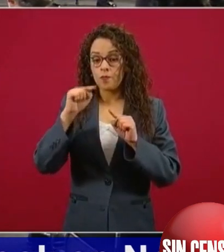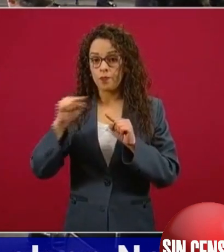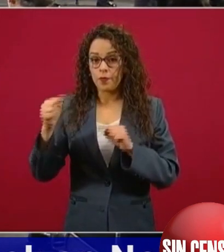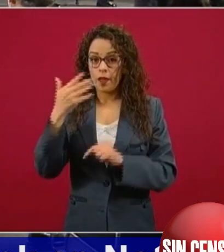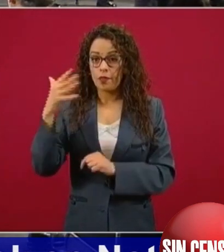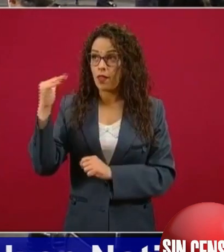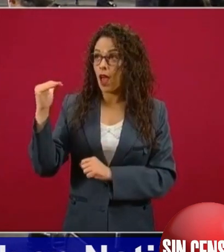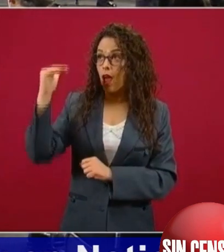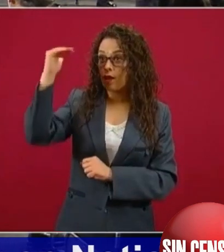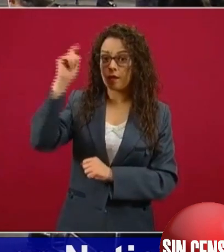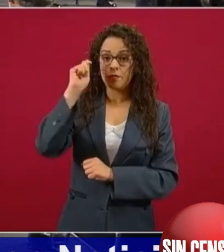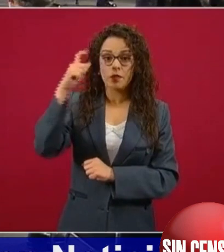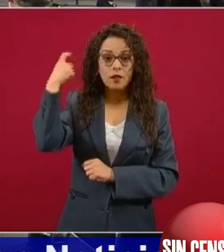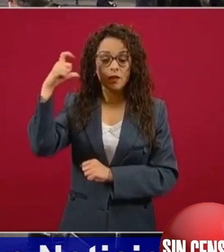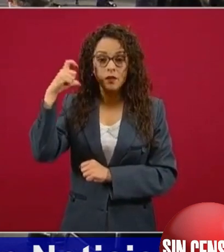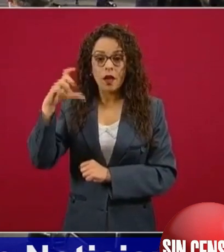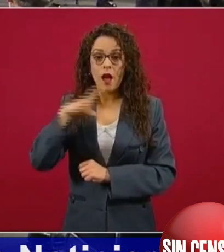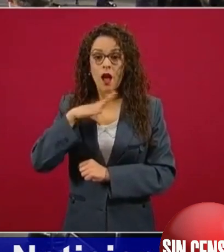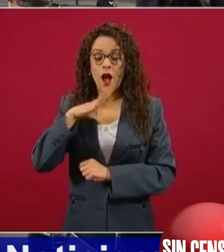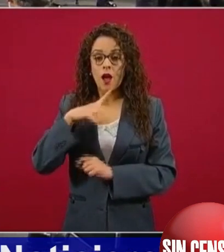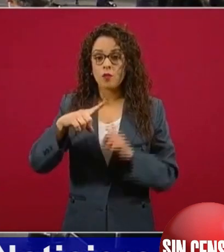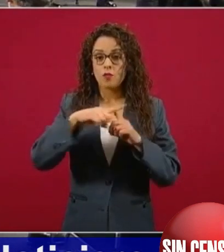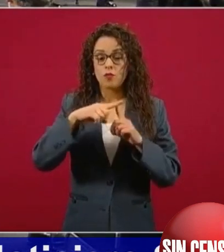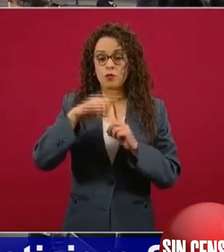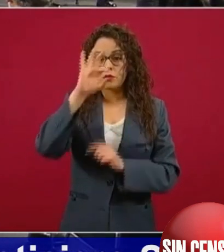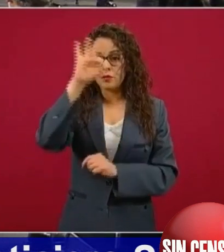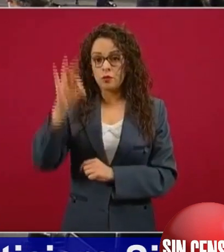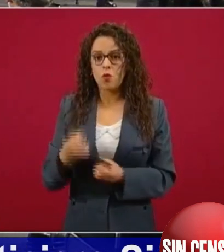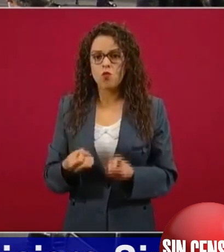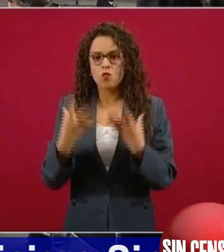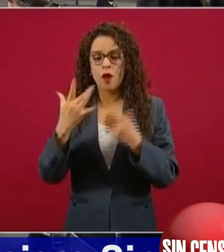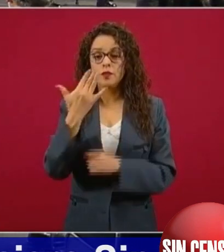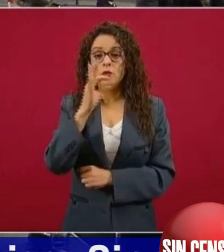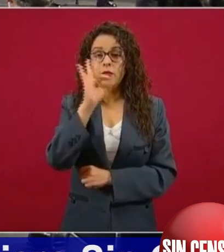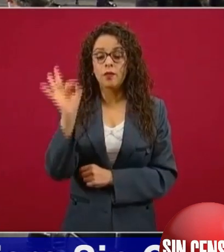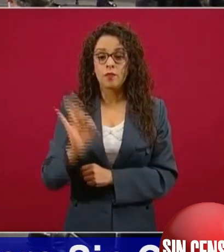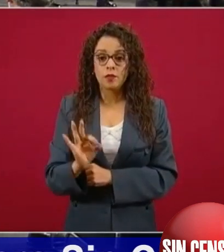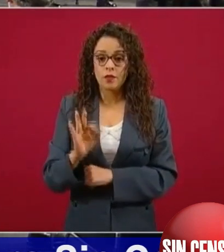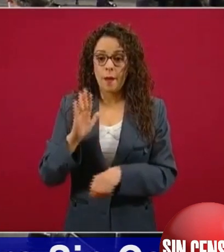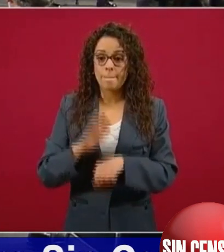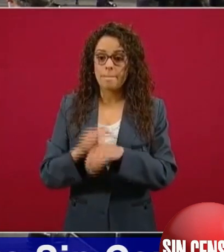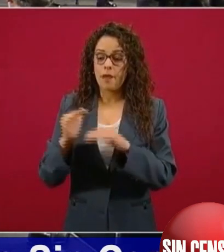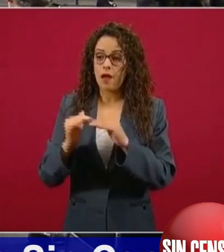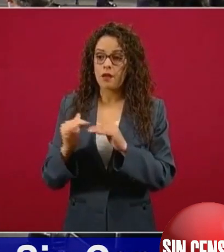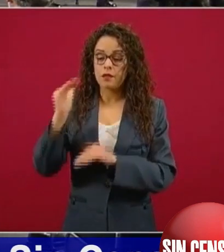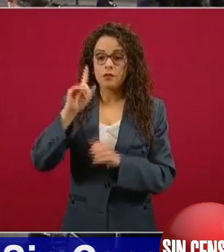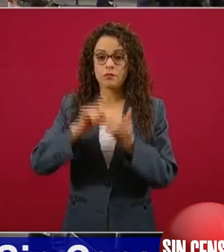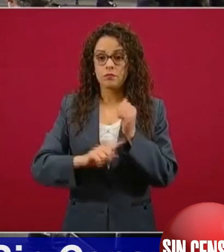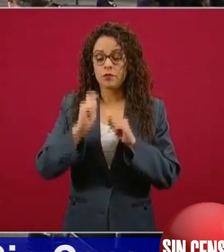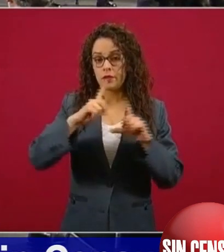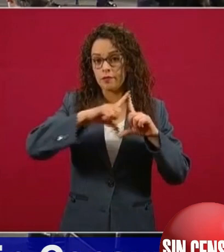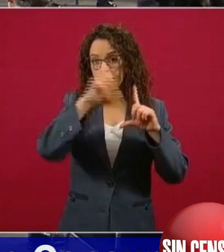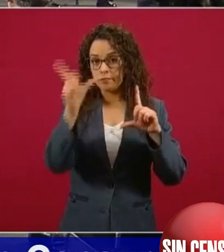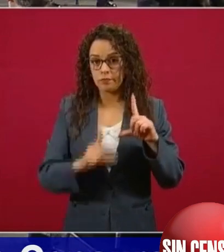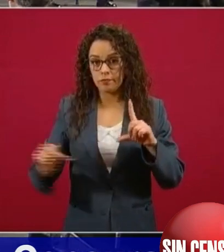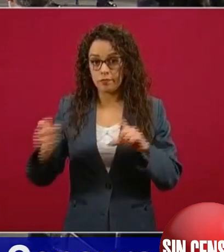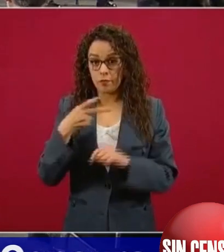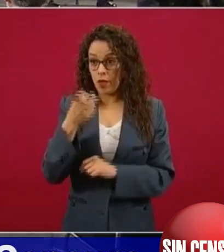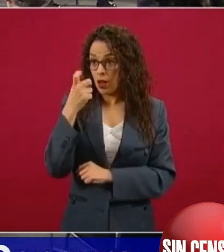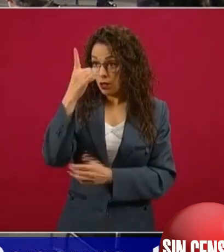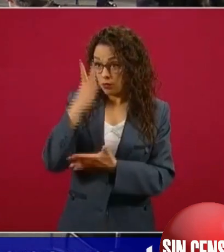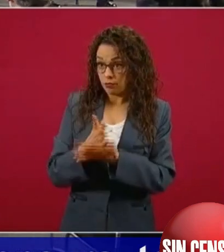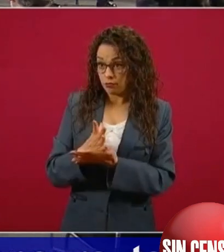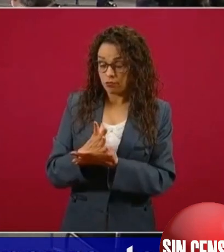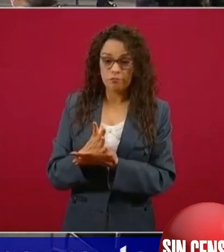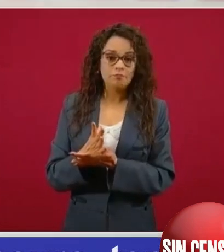que Querétaro tiene un porcentaje de positividad de 50%, superior al porcentaje nacional. Pero no solo eso, sino